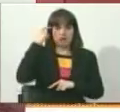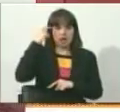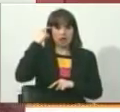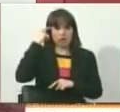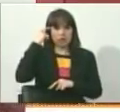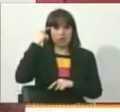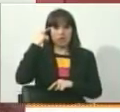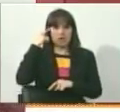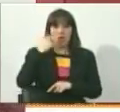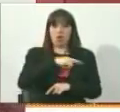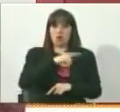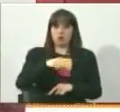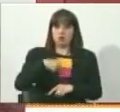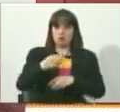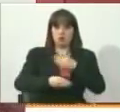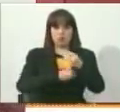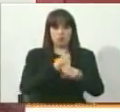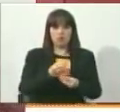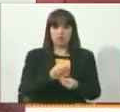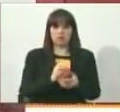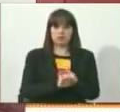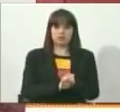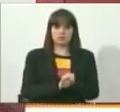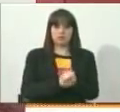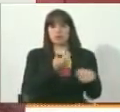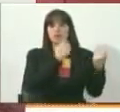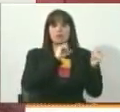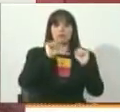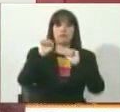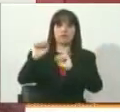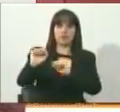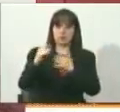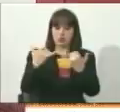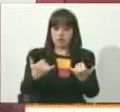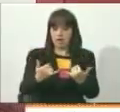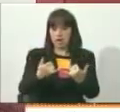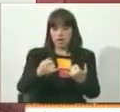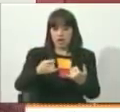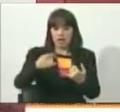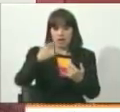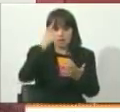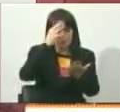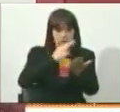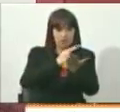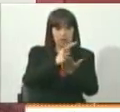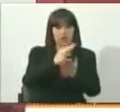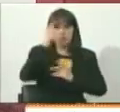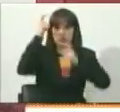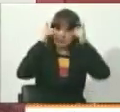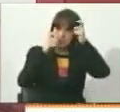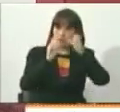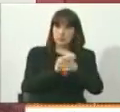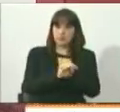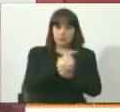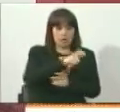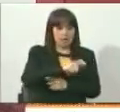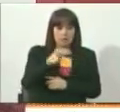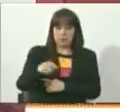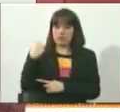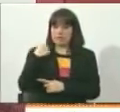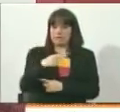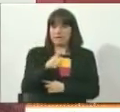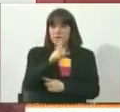sido, bueno, defensores del legado del comandante Chávez. Y es gente que tiene 20